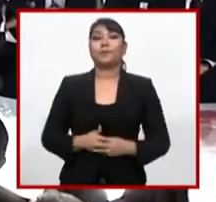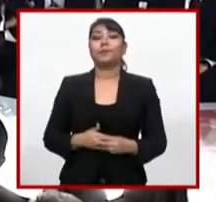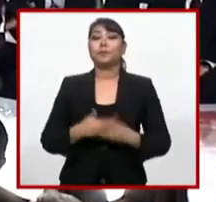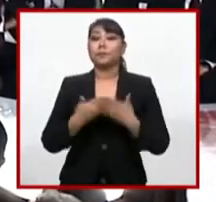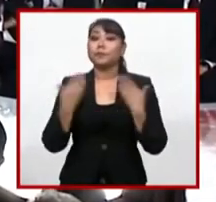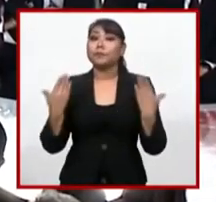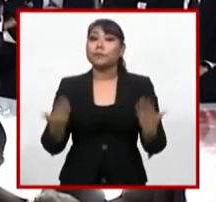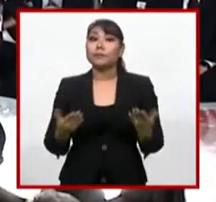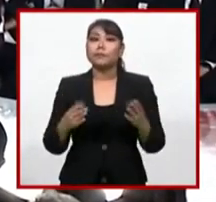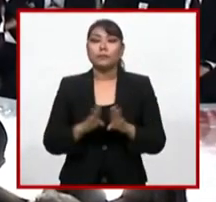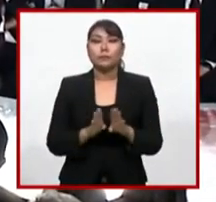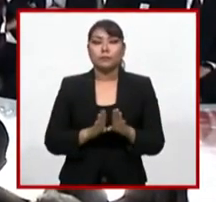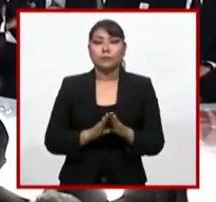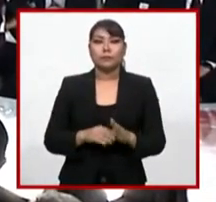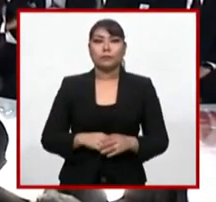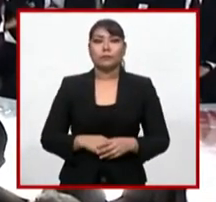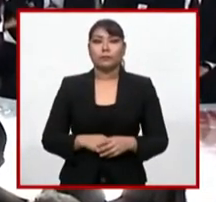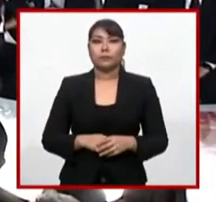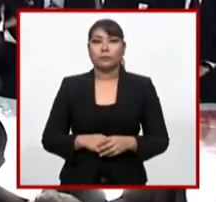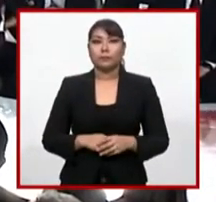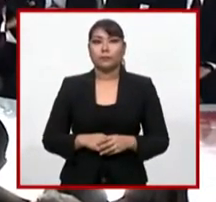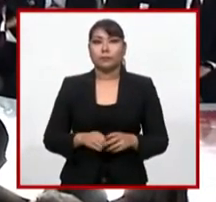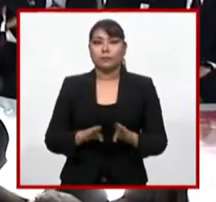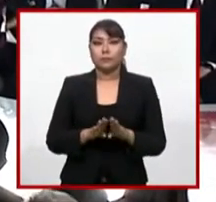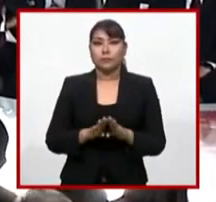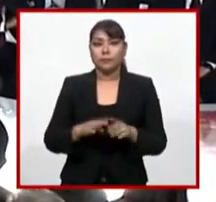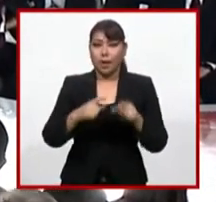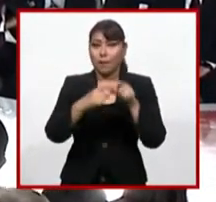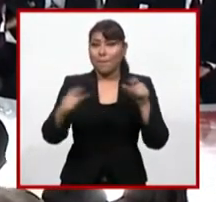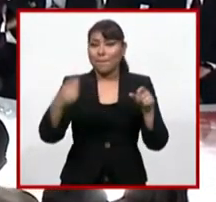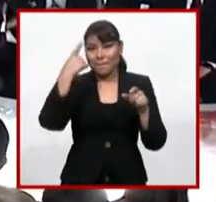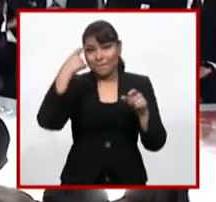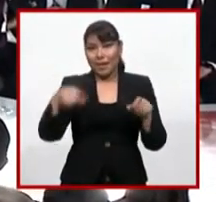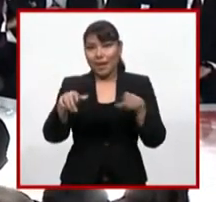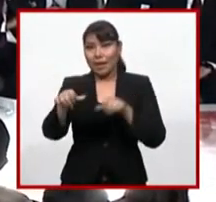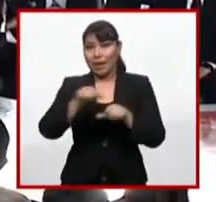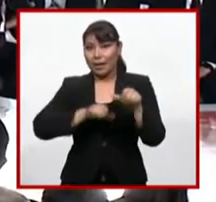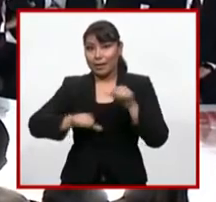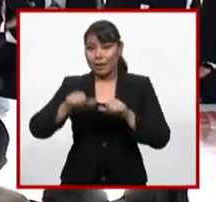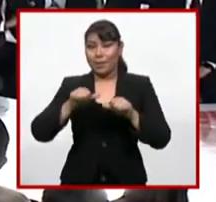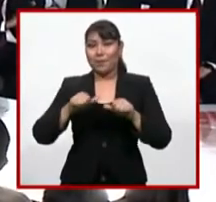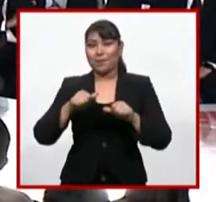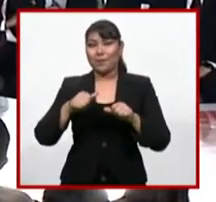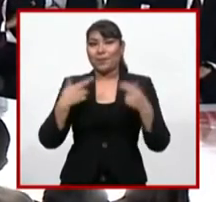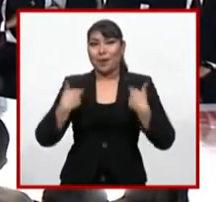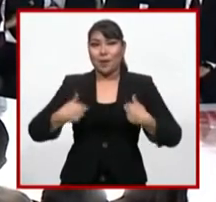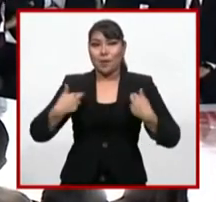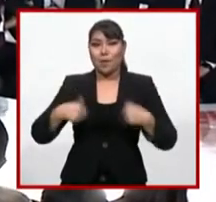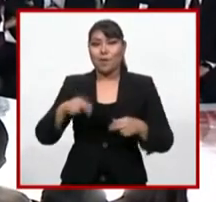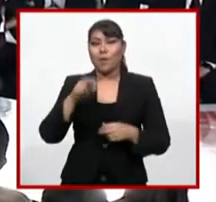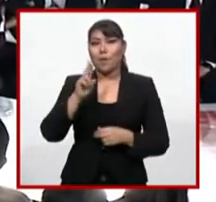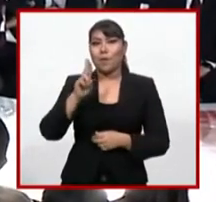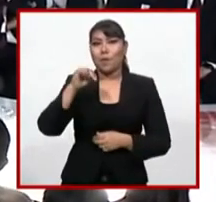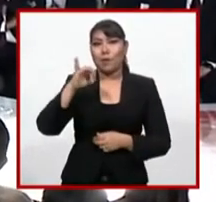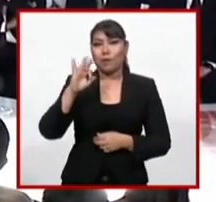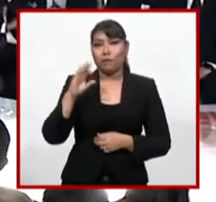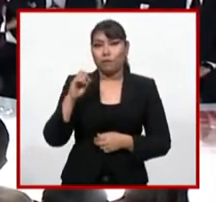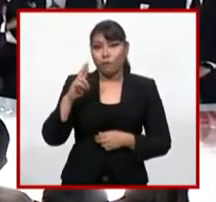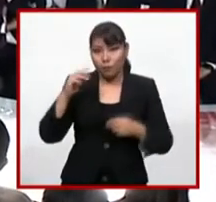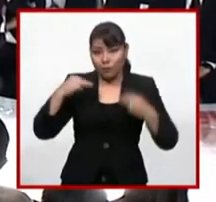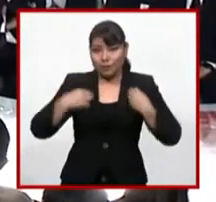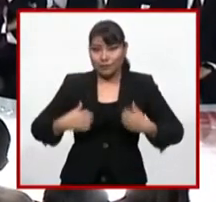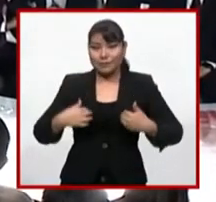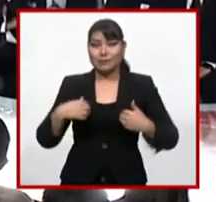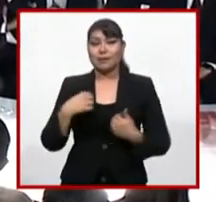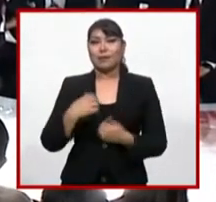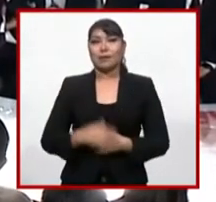enfrentar la temporada de entrega de vales que instituyó otra vez el maestro, pero con la certeza de que sí